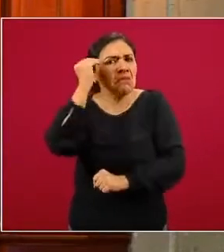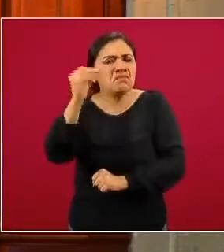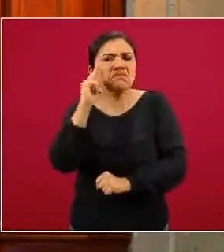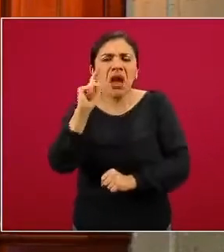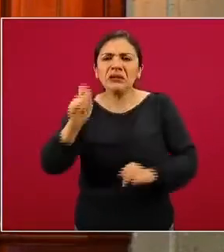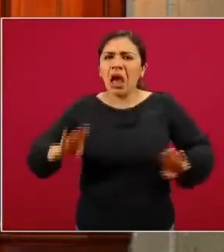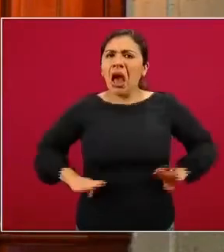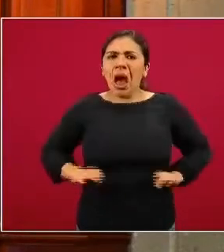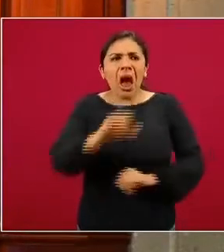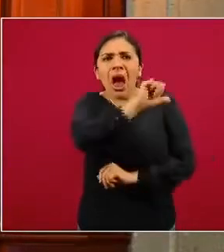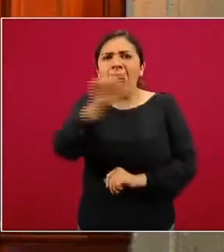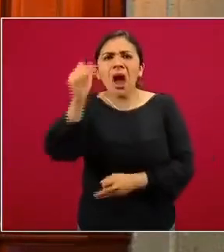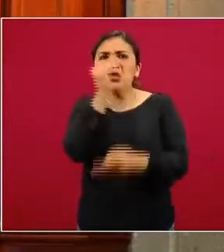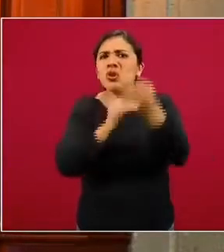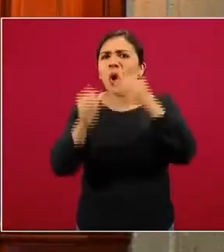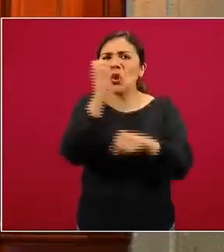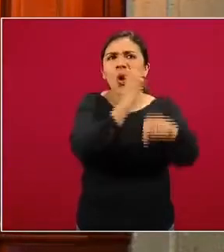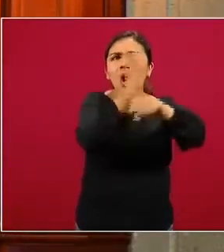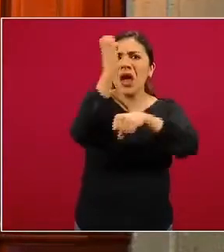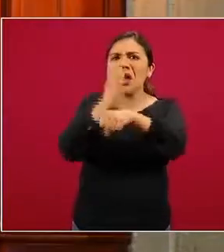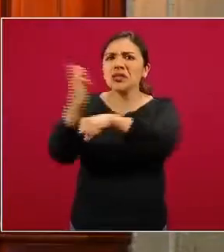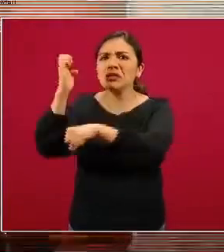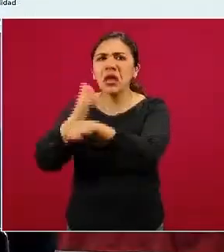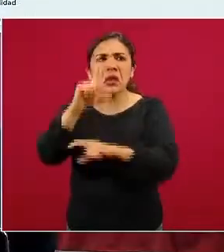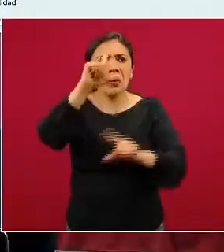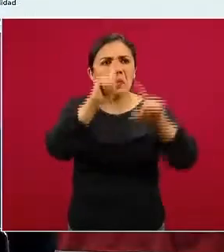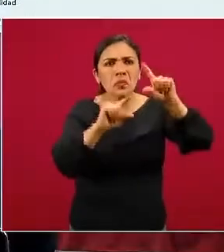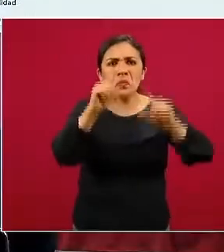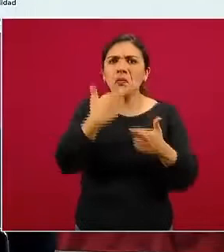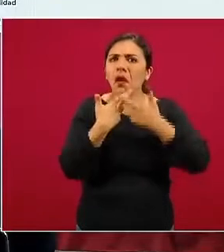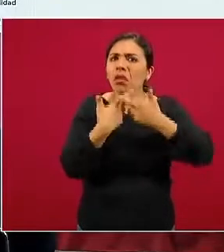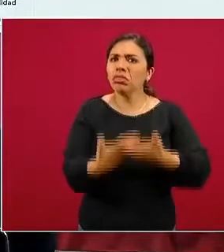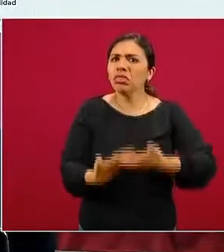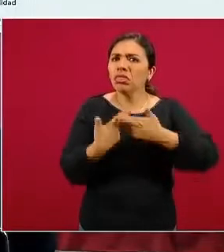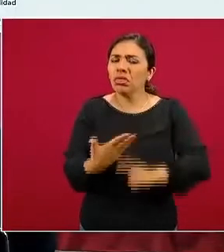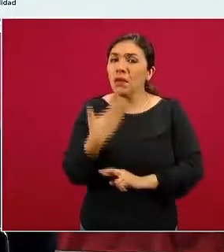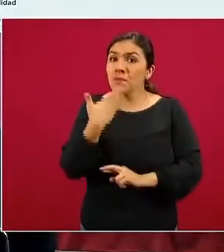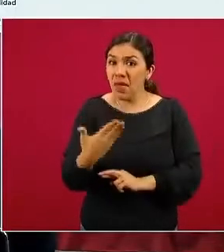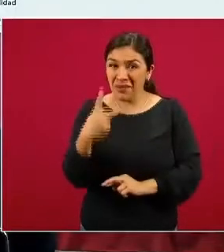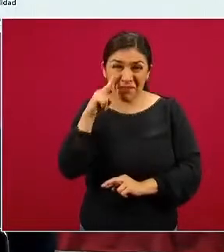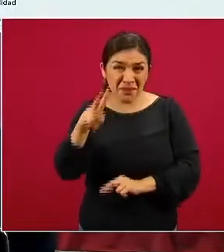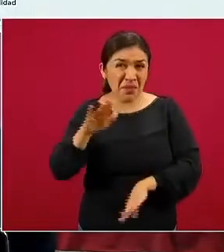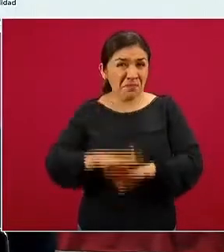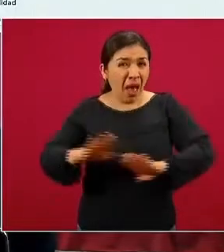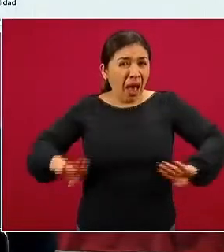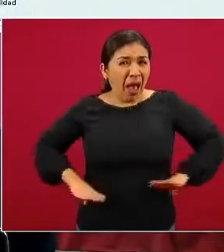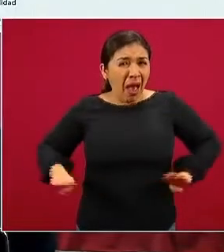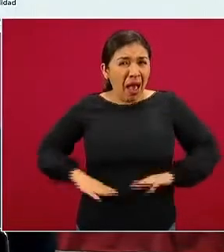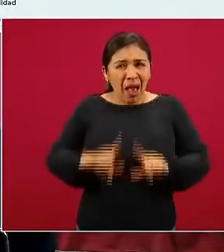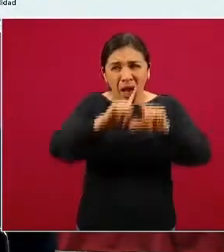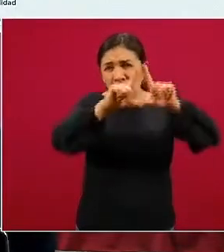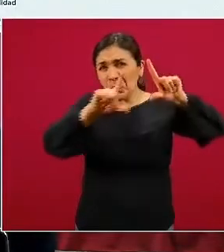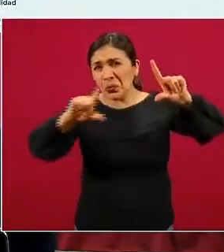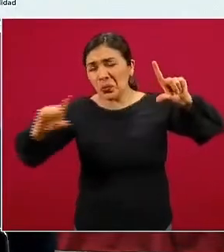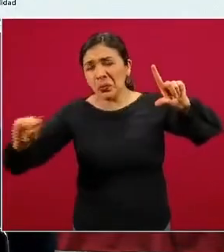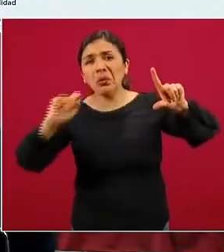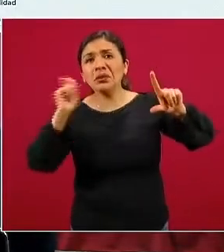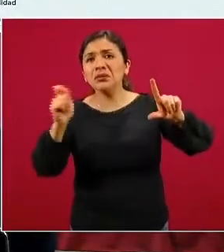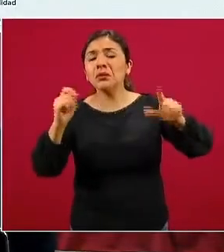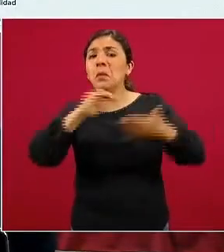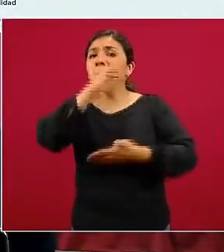entidades federativas estos indicadores han estado bastante estables. De hecho, la tendencia en la mayoría de ellas ha sido a la